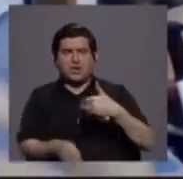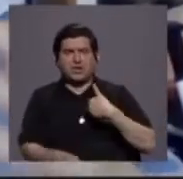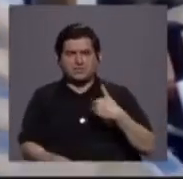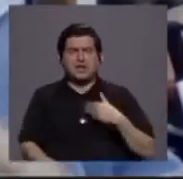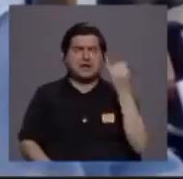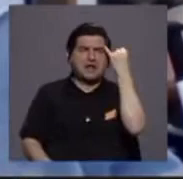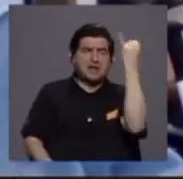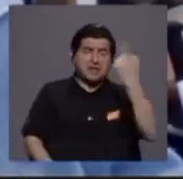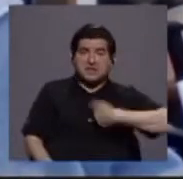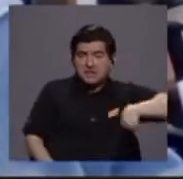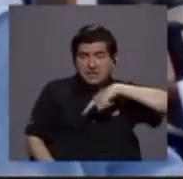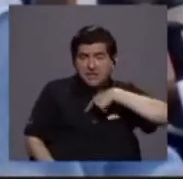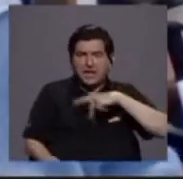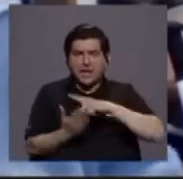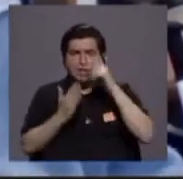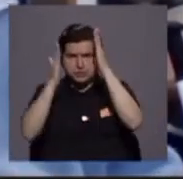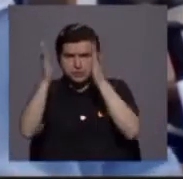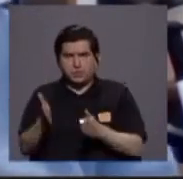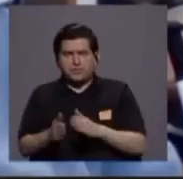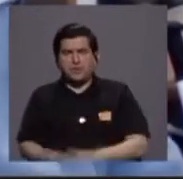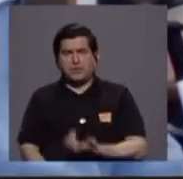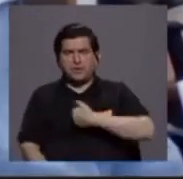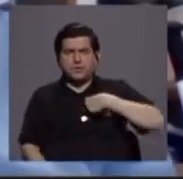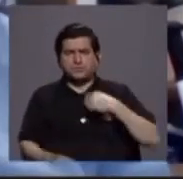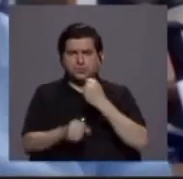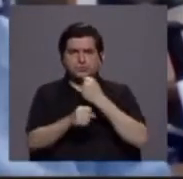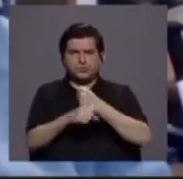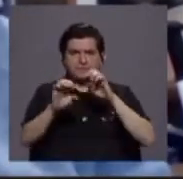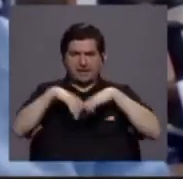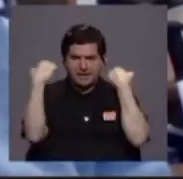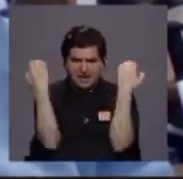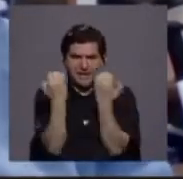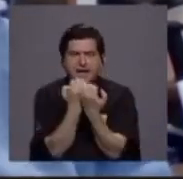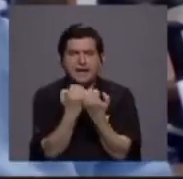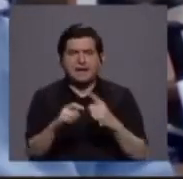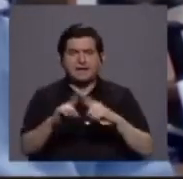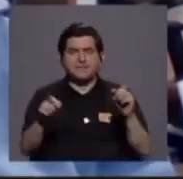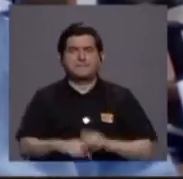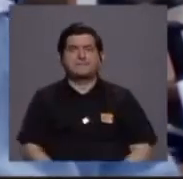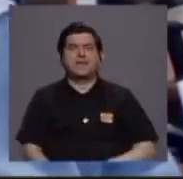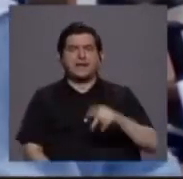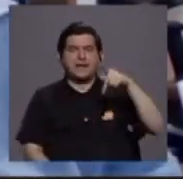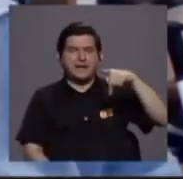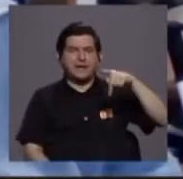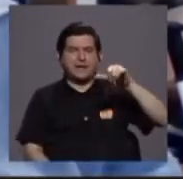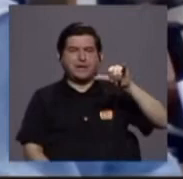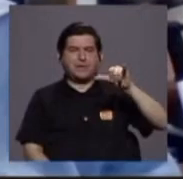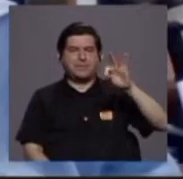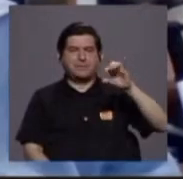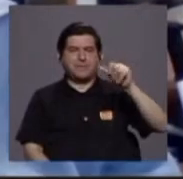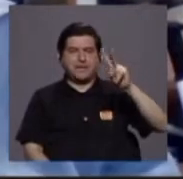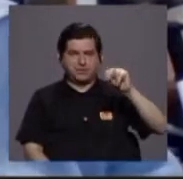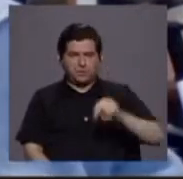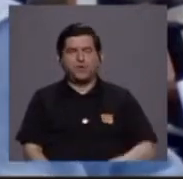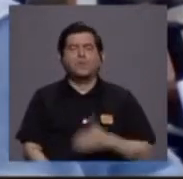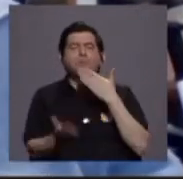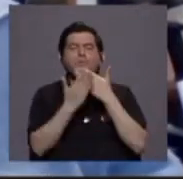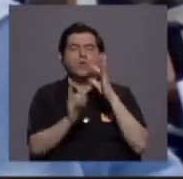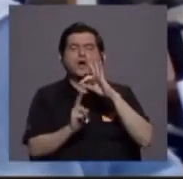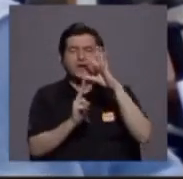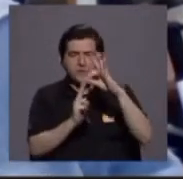ciertas ideas y puede haber programadores con los que hagamos equipo, pero bueno, Python es una buena alternativa. Hay